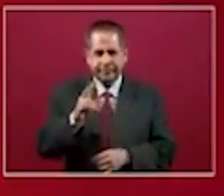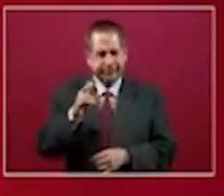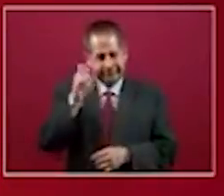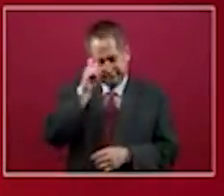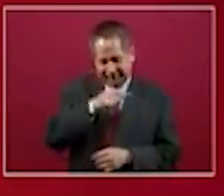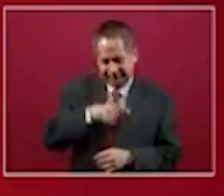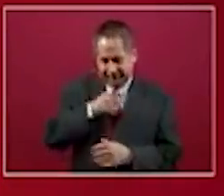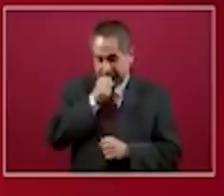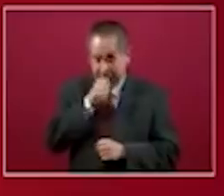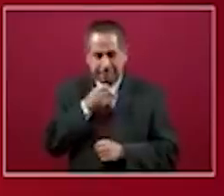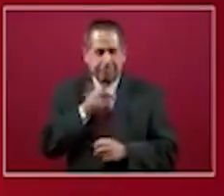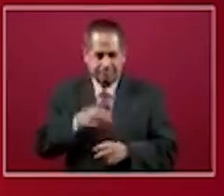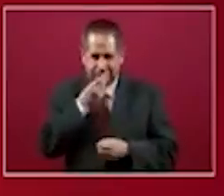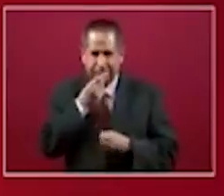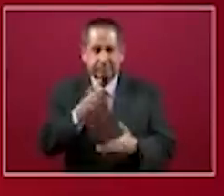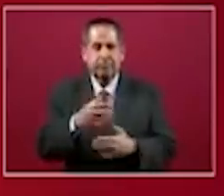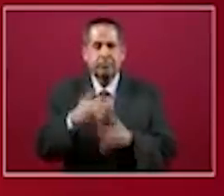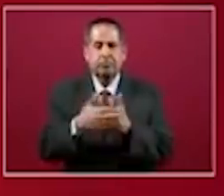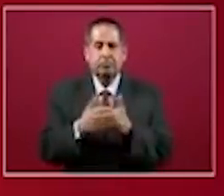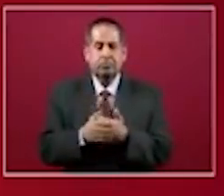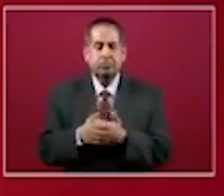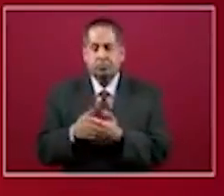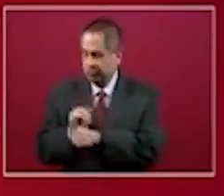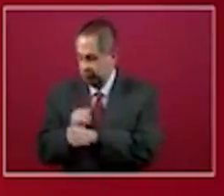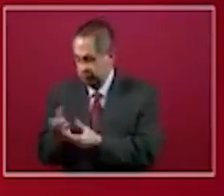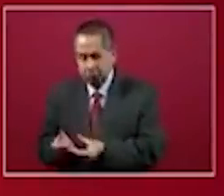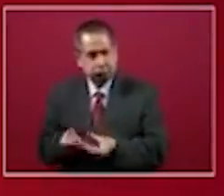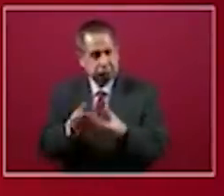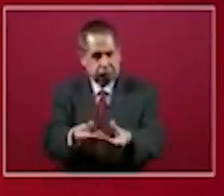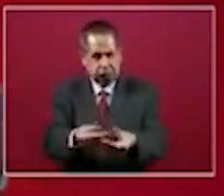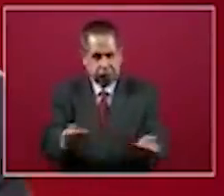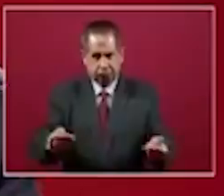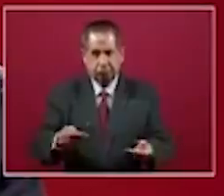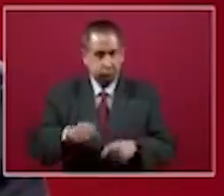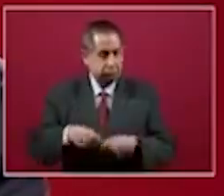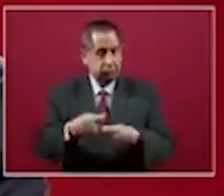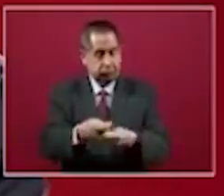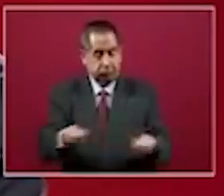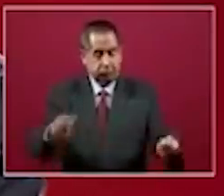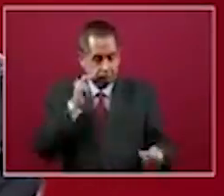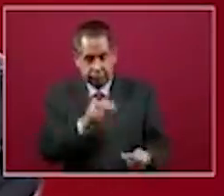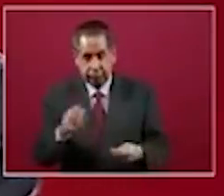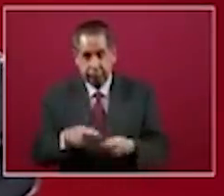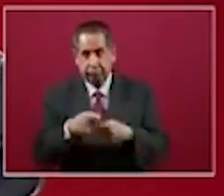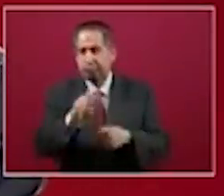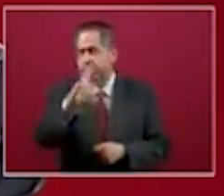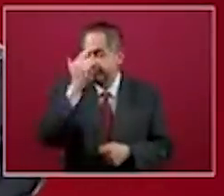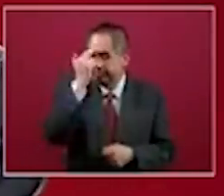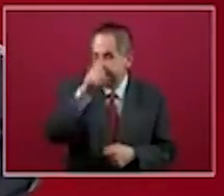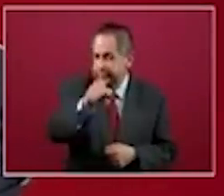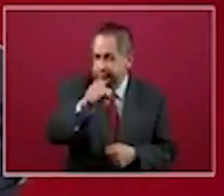a mí, les voy a entregar el estudio, te los voy a entregar. ¿Se